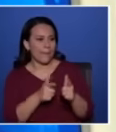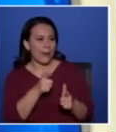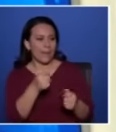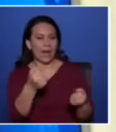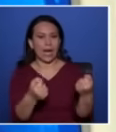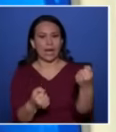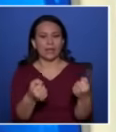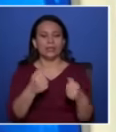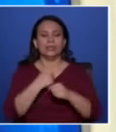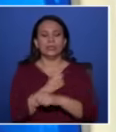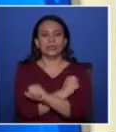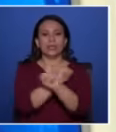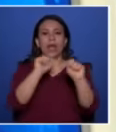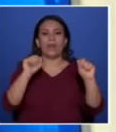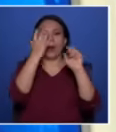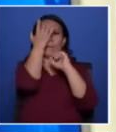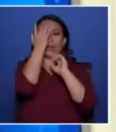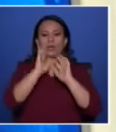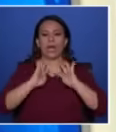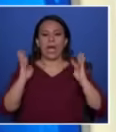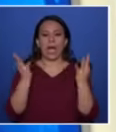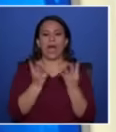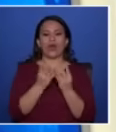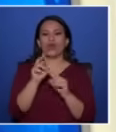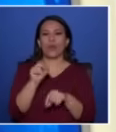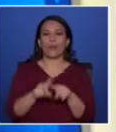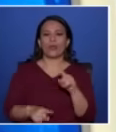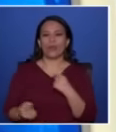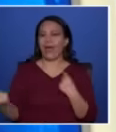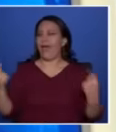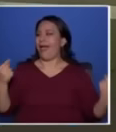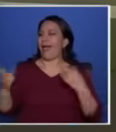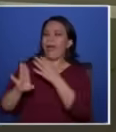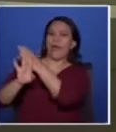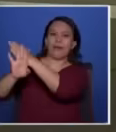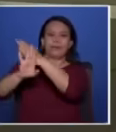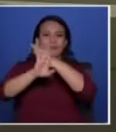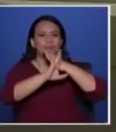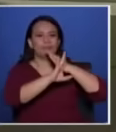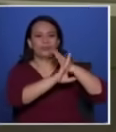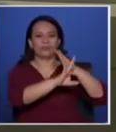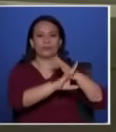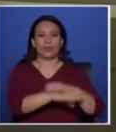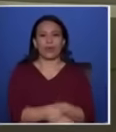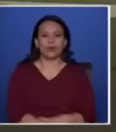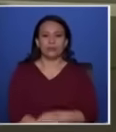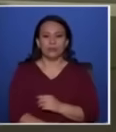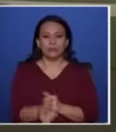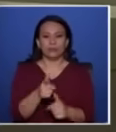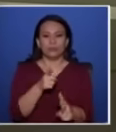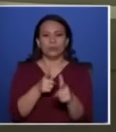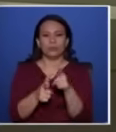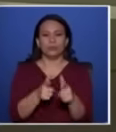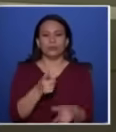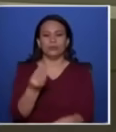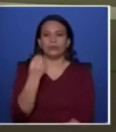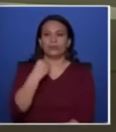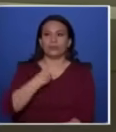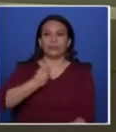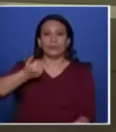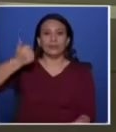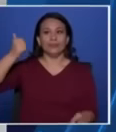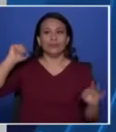El hombre se salvó de morir porque el vehículo era blindado. El ataque a balas se reportó anoche a